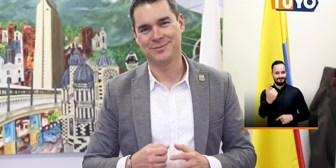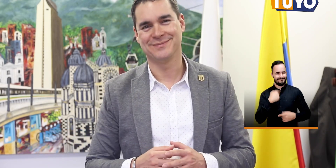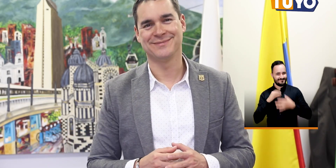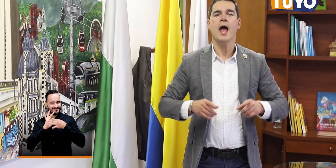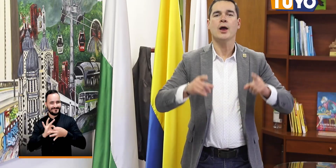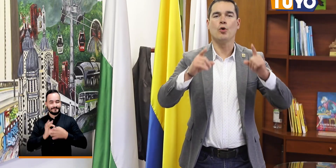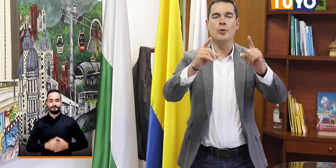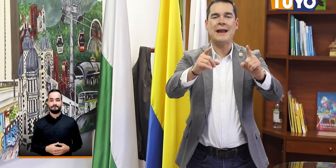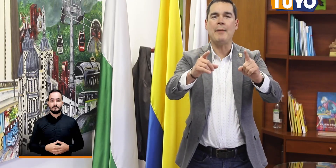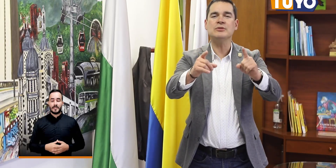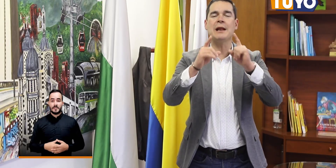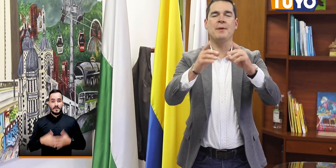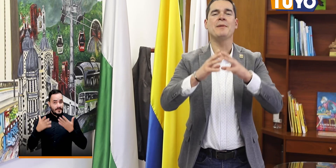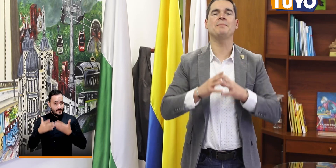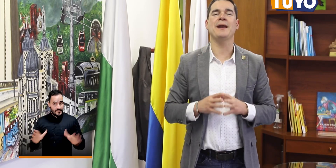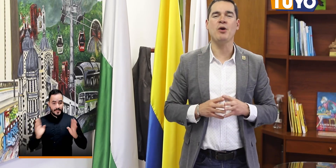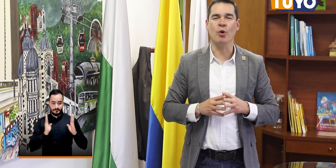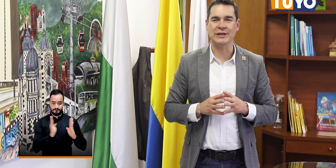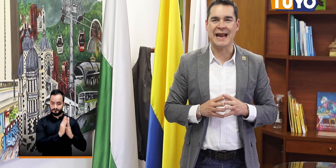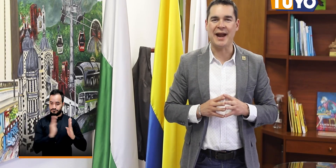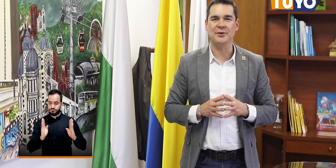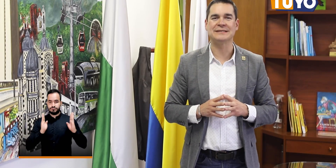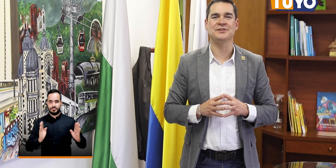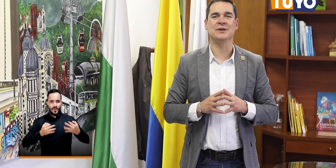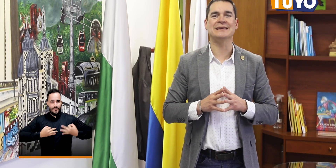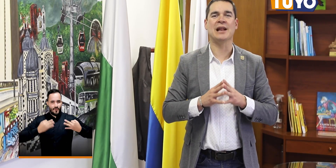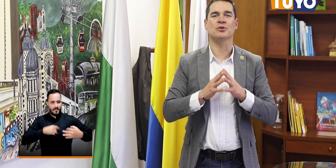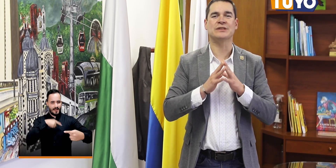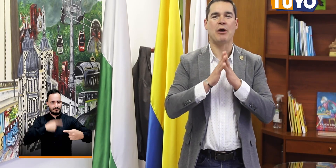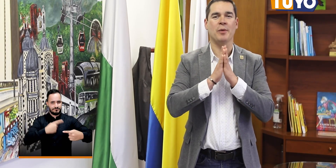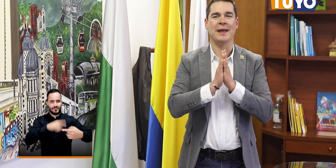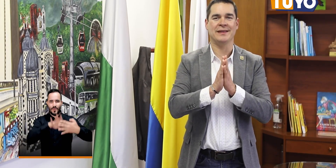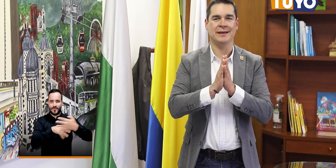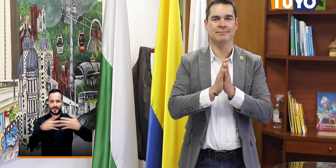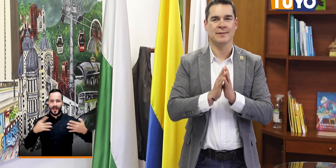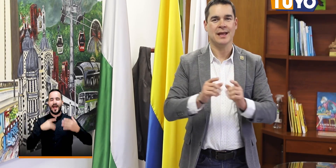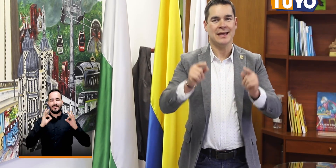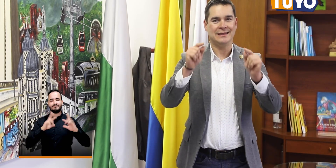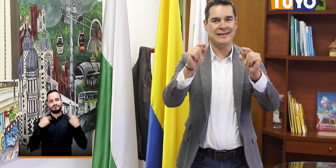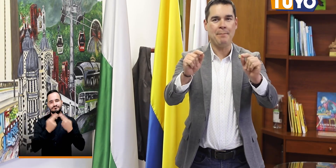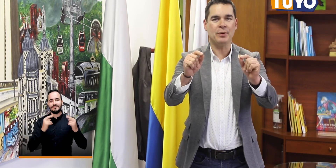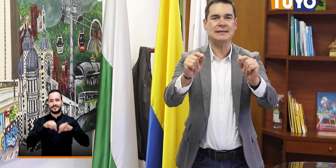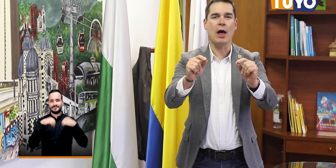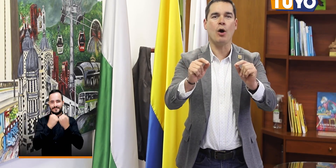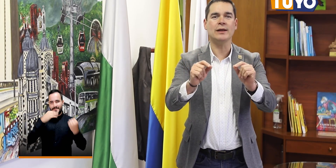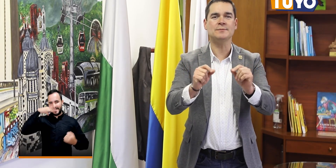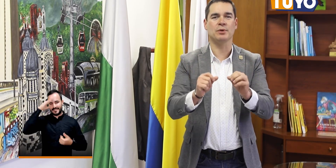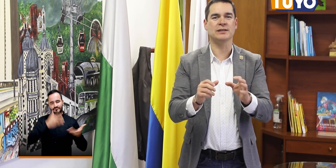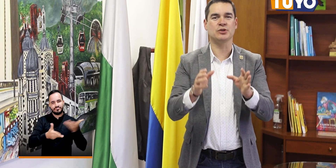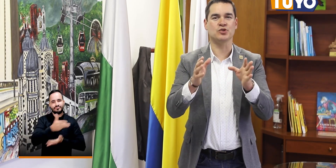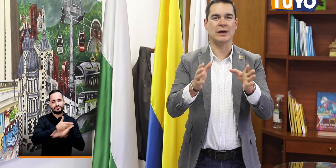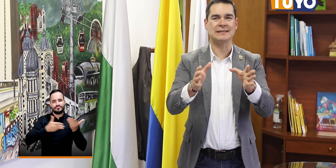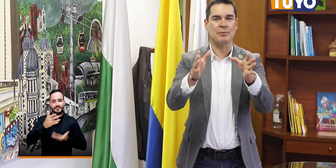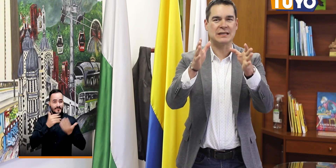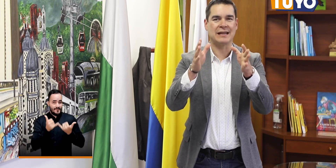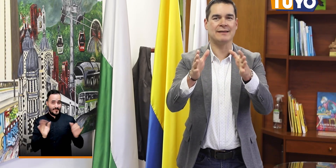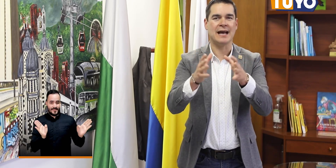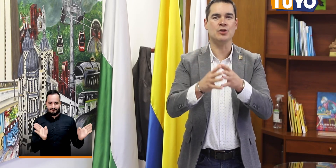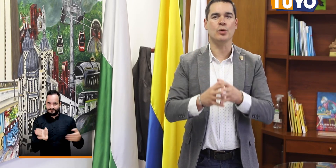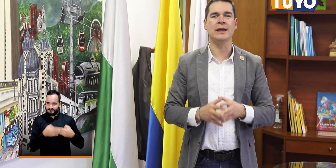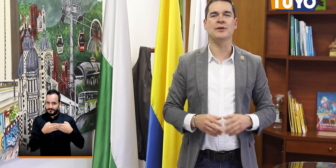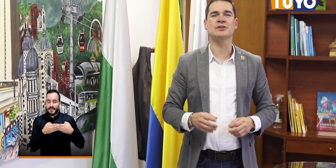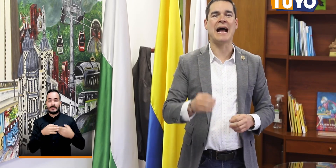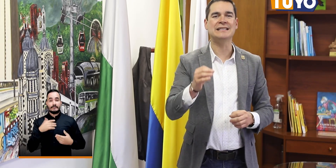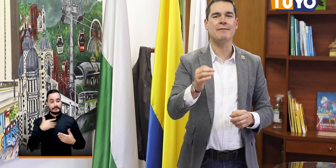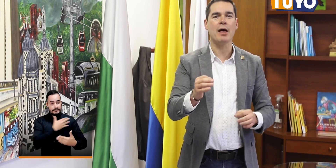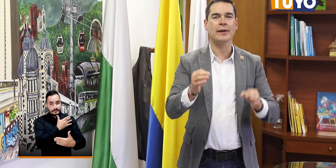Yo. Culminamos el primer periodo ordinario de sesiones en el Consejo de Medellín. Tiempos retadores por la situación que estamos